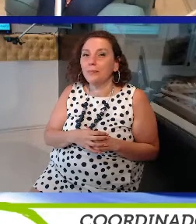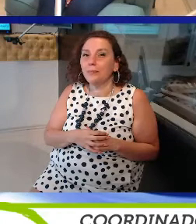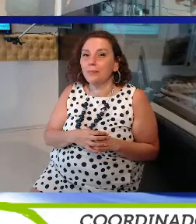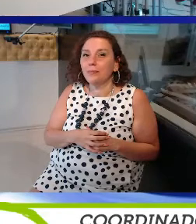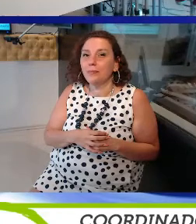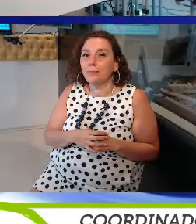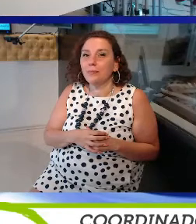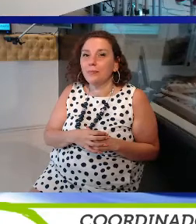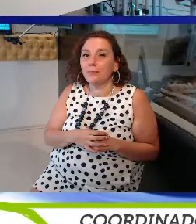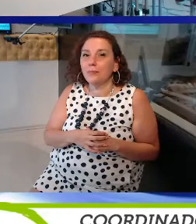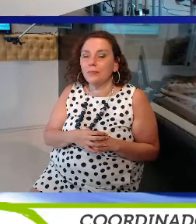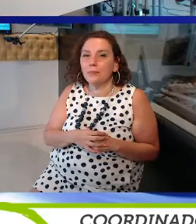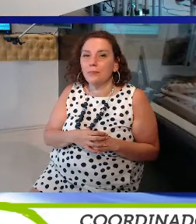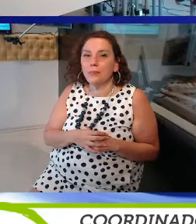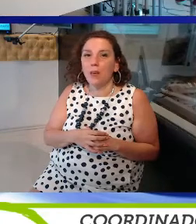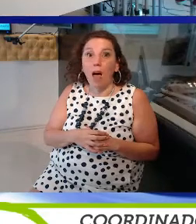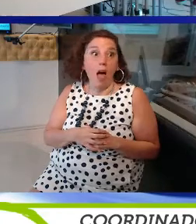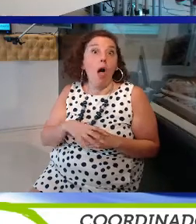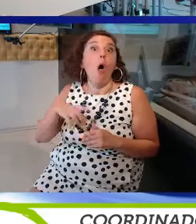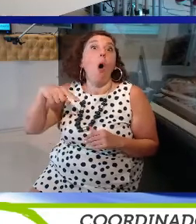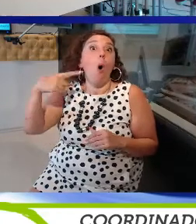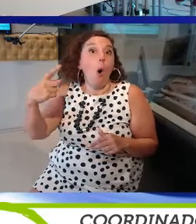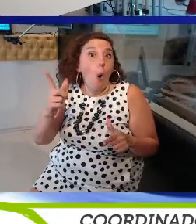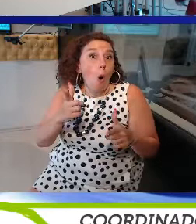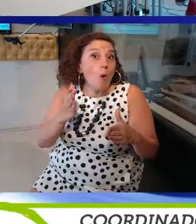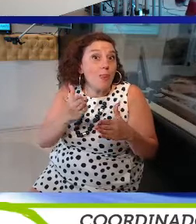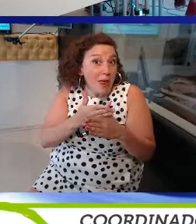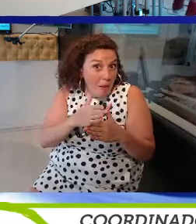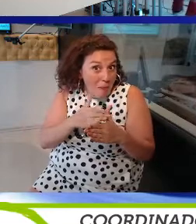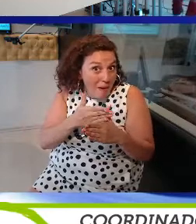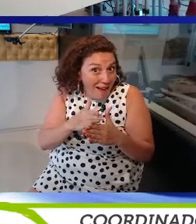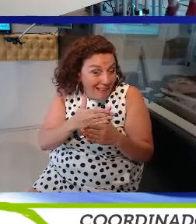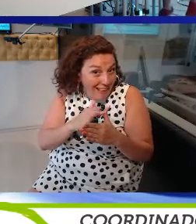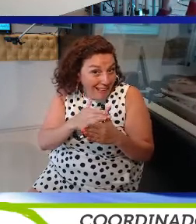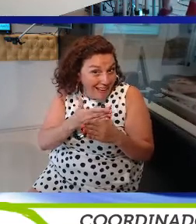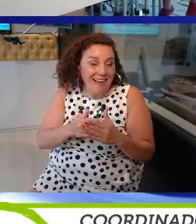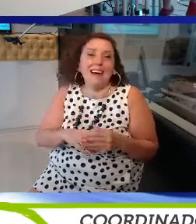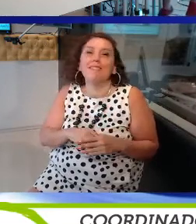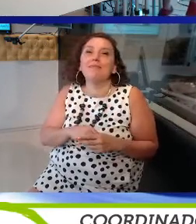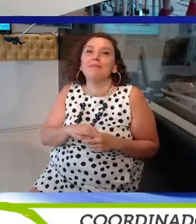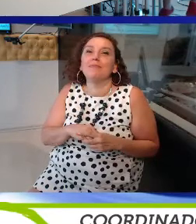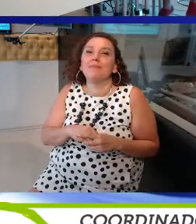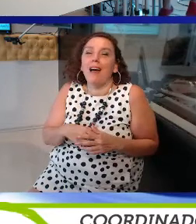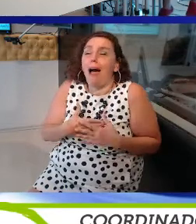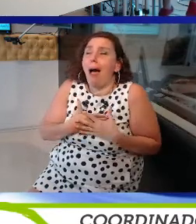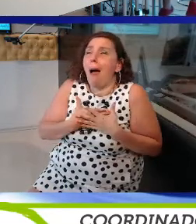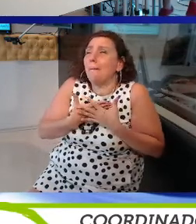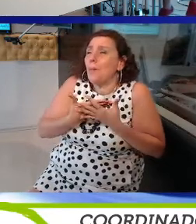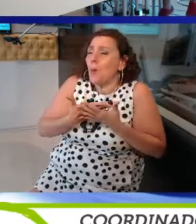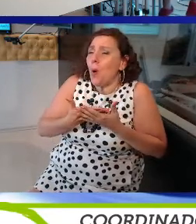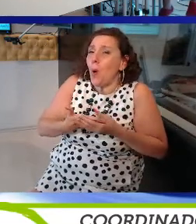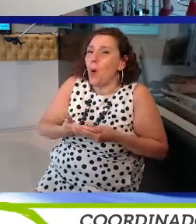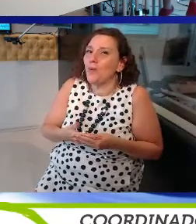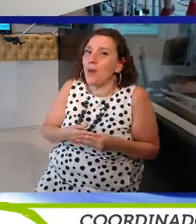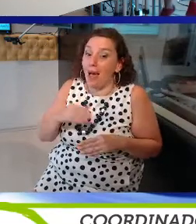más? Formó otra pareja. No, mira, imagínate todo, mira. Otra pareja de amor